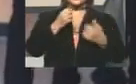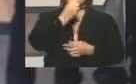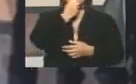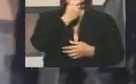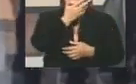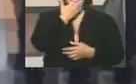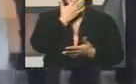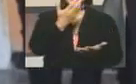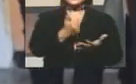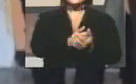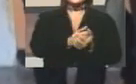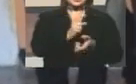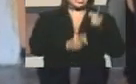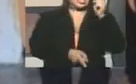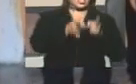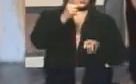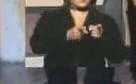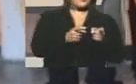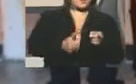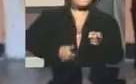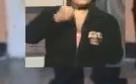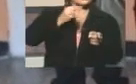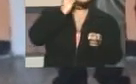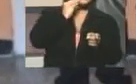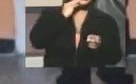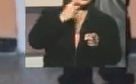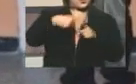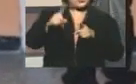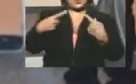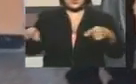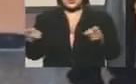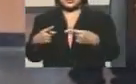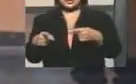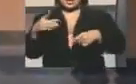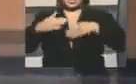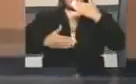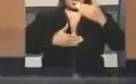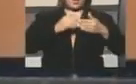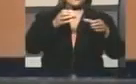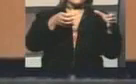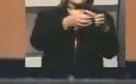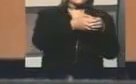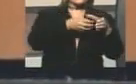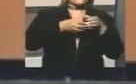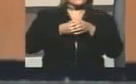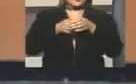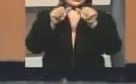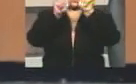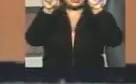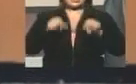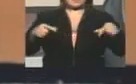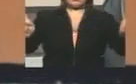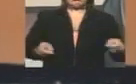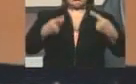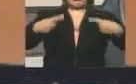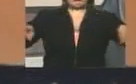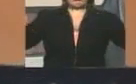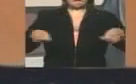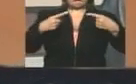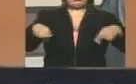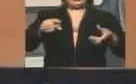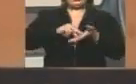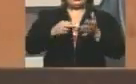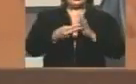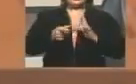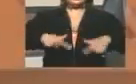repente, algunos han tenido más experiencias que otros musicales, algunos pertenecen o pertenecieron al Sistema Nacional de Orquestas